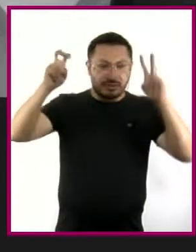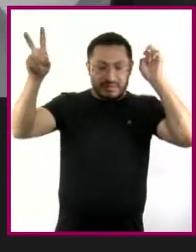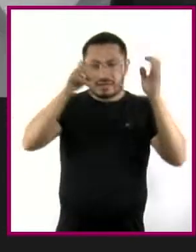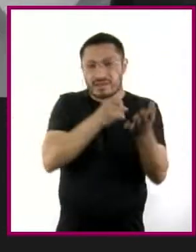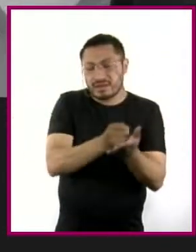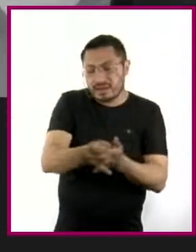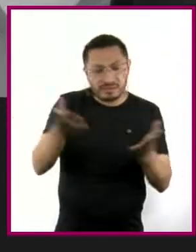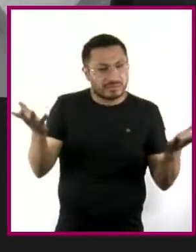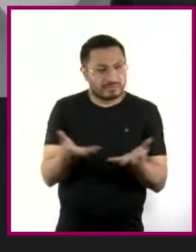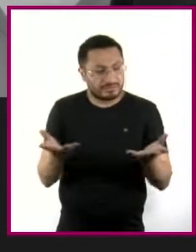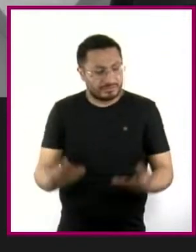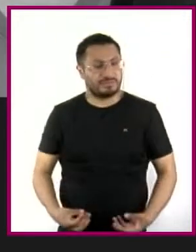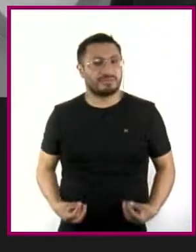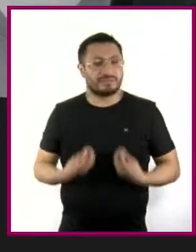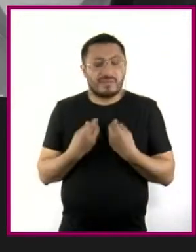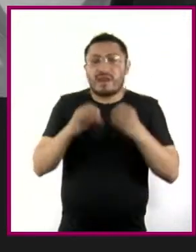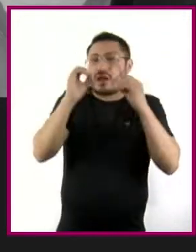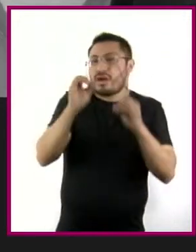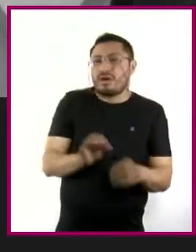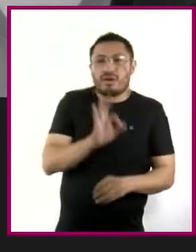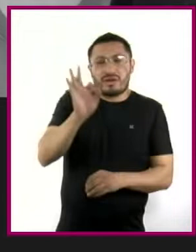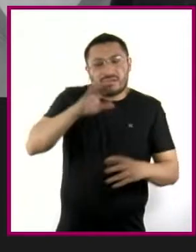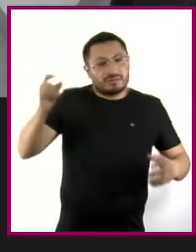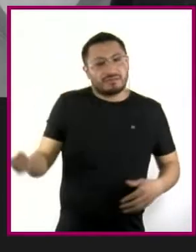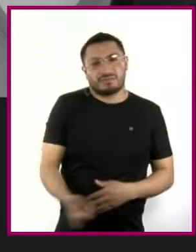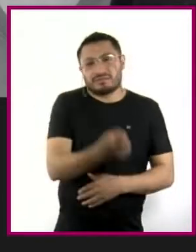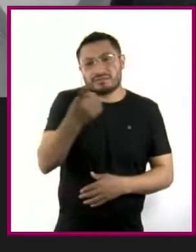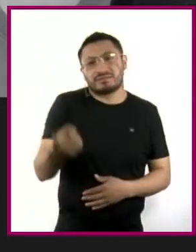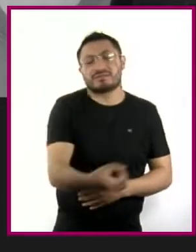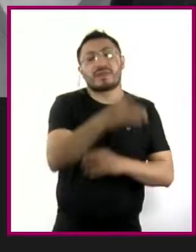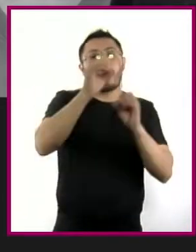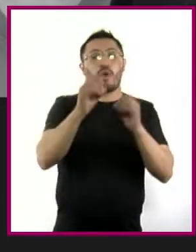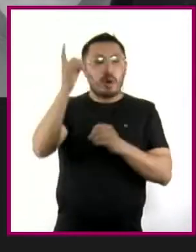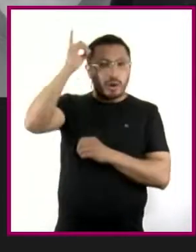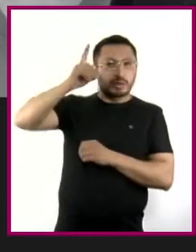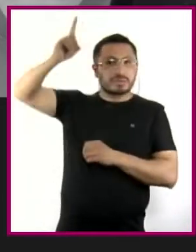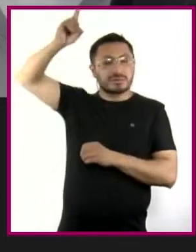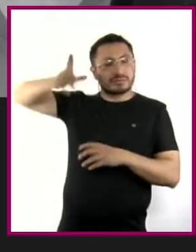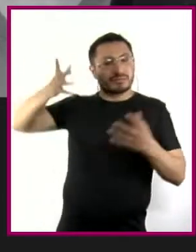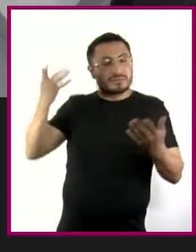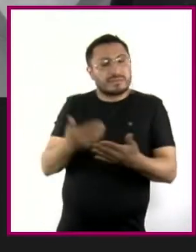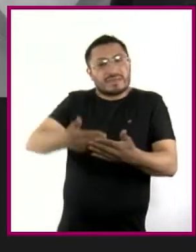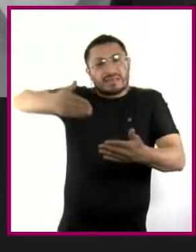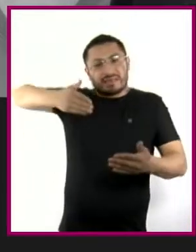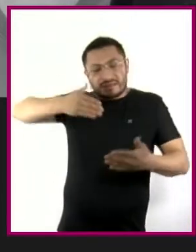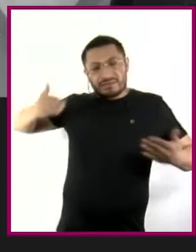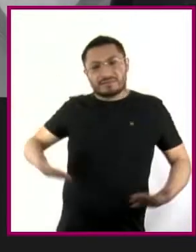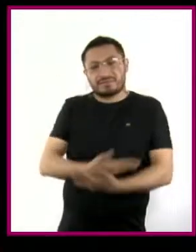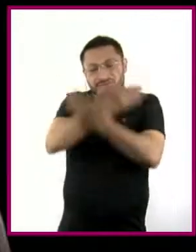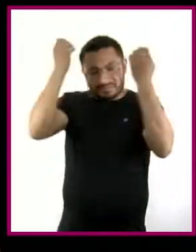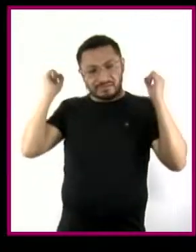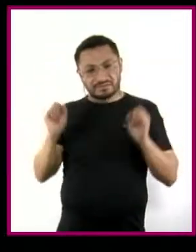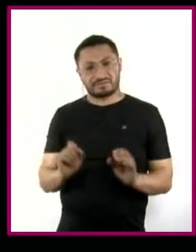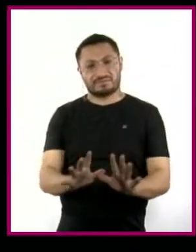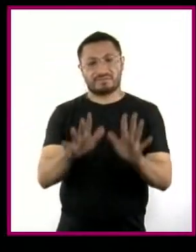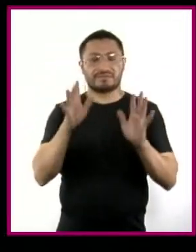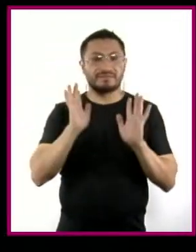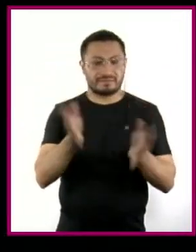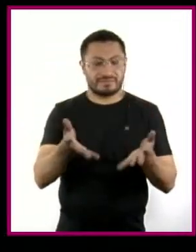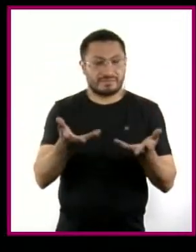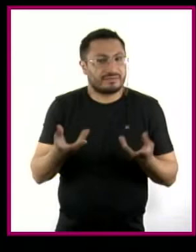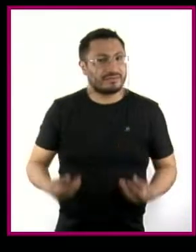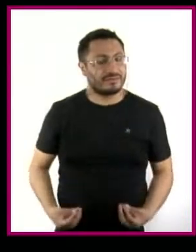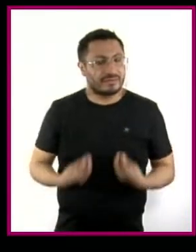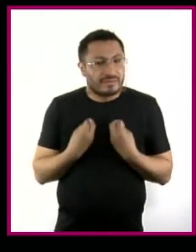acciones o si está predeterminada por el destino o por Dios ya desde antes de que los individuos nazcan. Muy